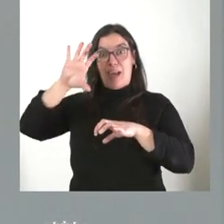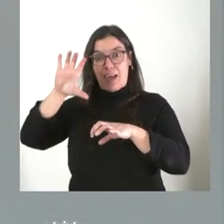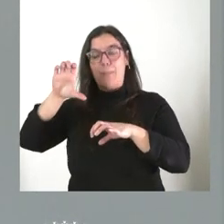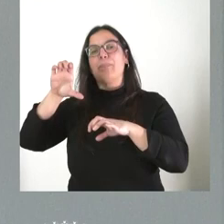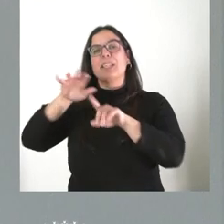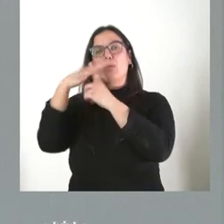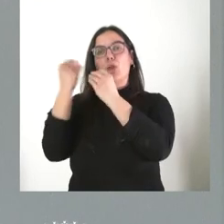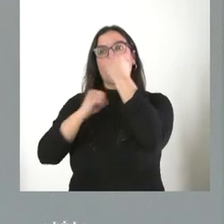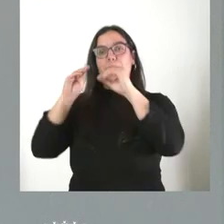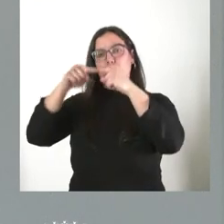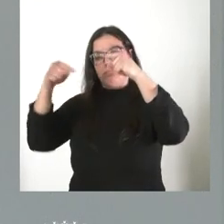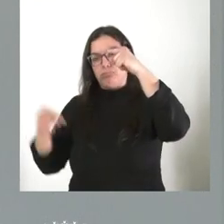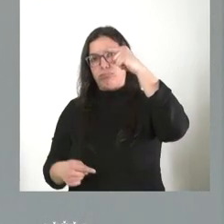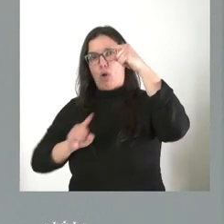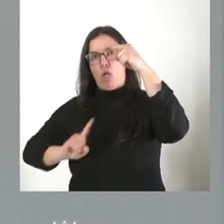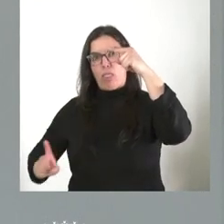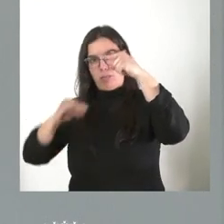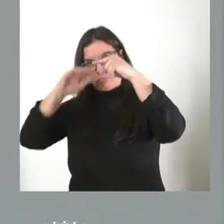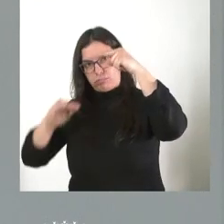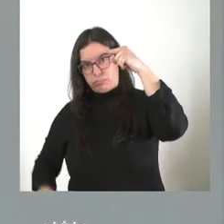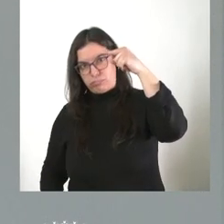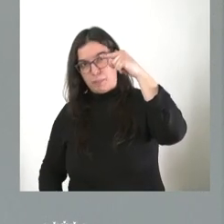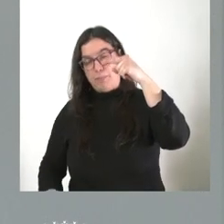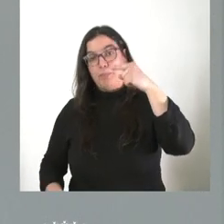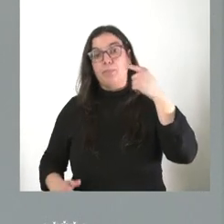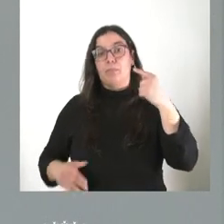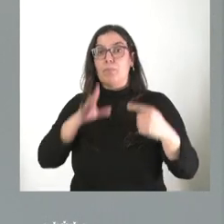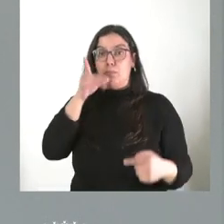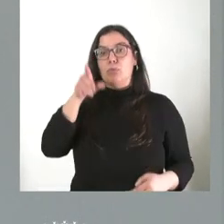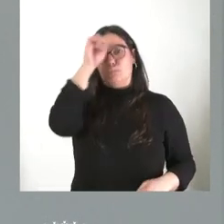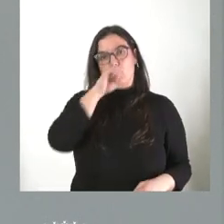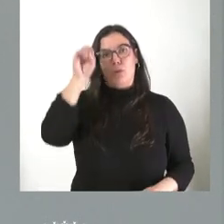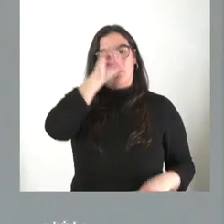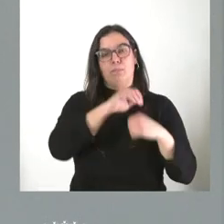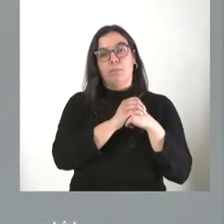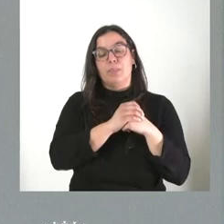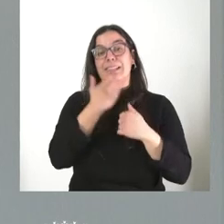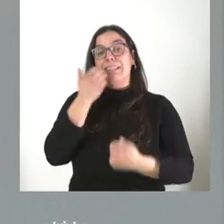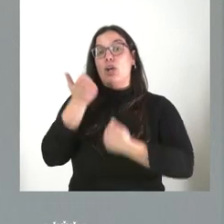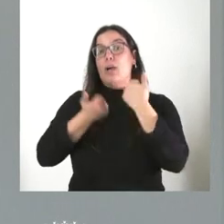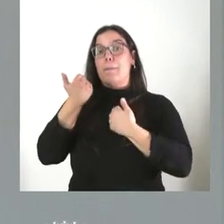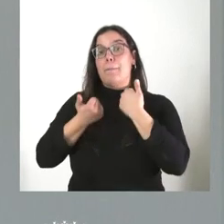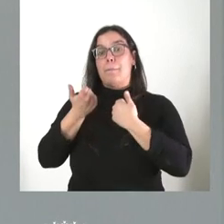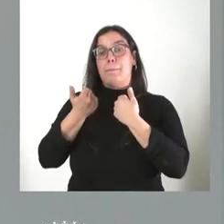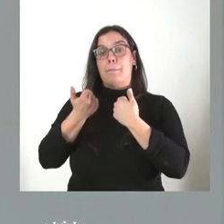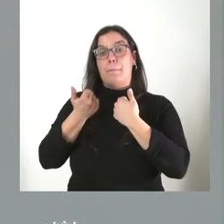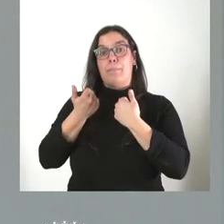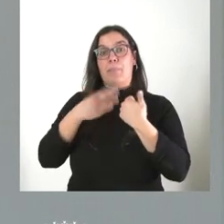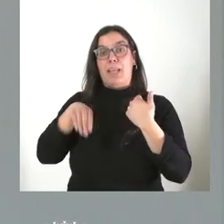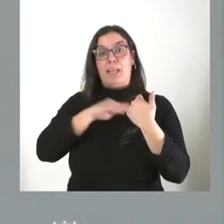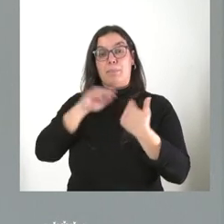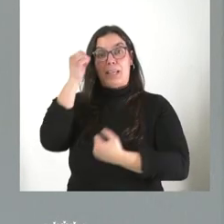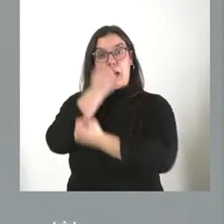su situación económica por tanto Esta es nuestra posición si la competitividad de la economía española sube